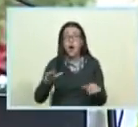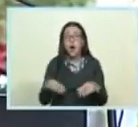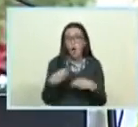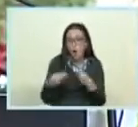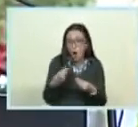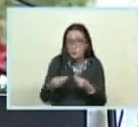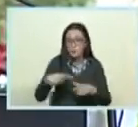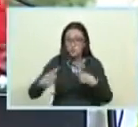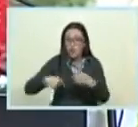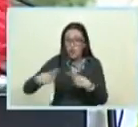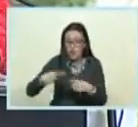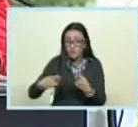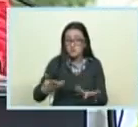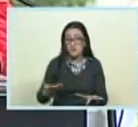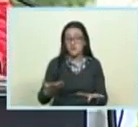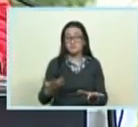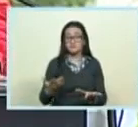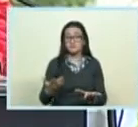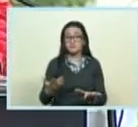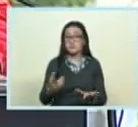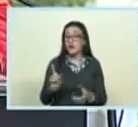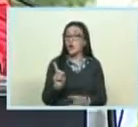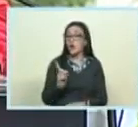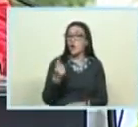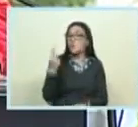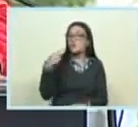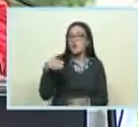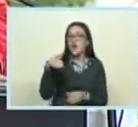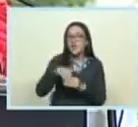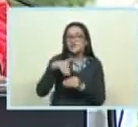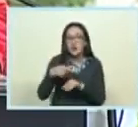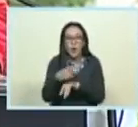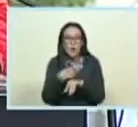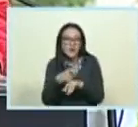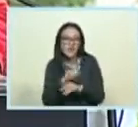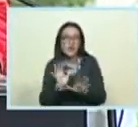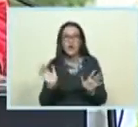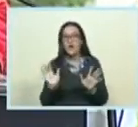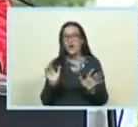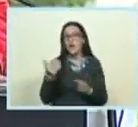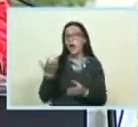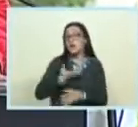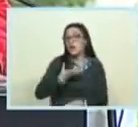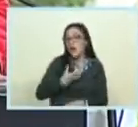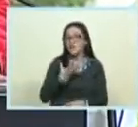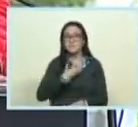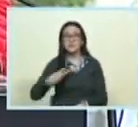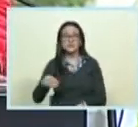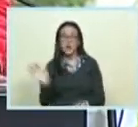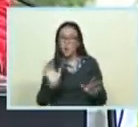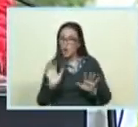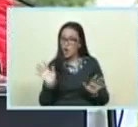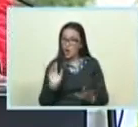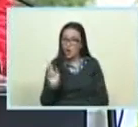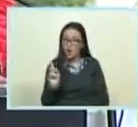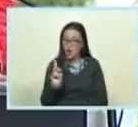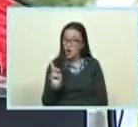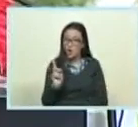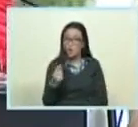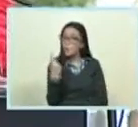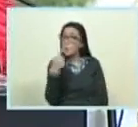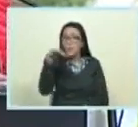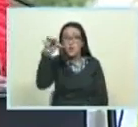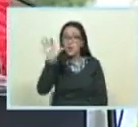todos los días, no solo en las elecciones generales, de gobernadores, de alcaldes, de presidentes, no. No solo